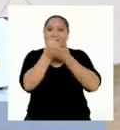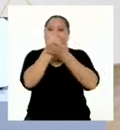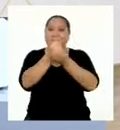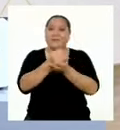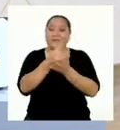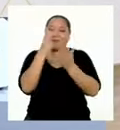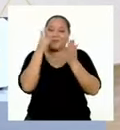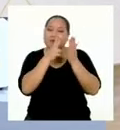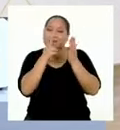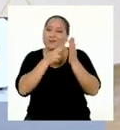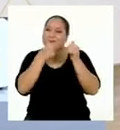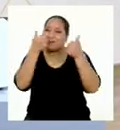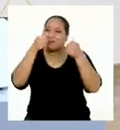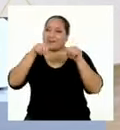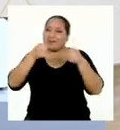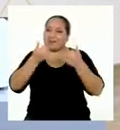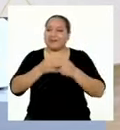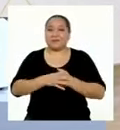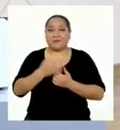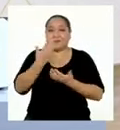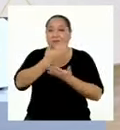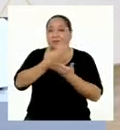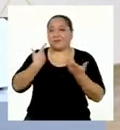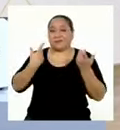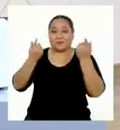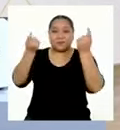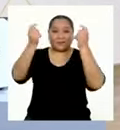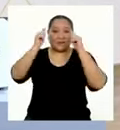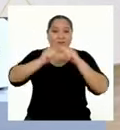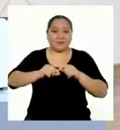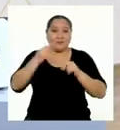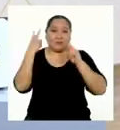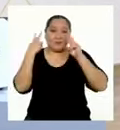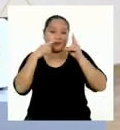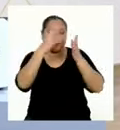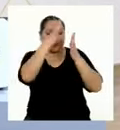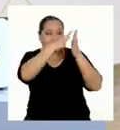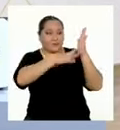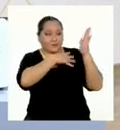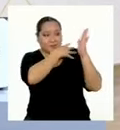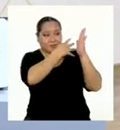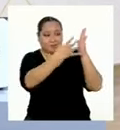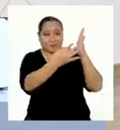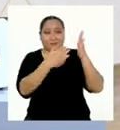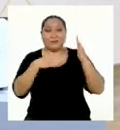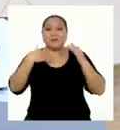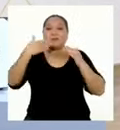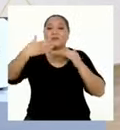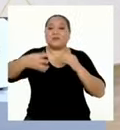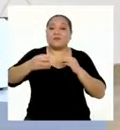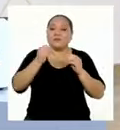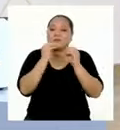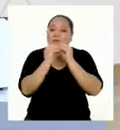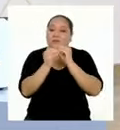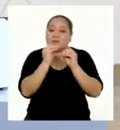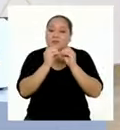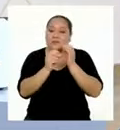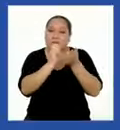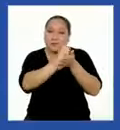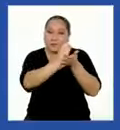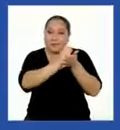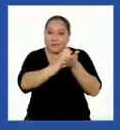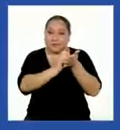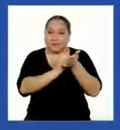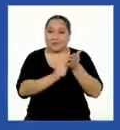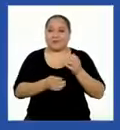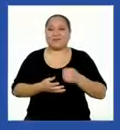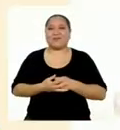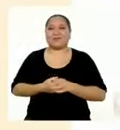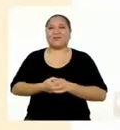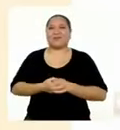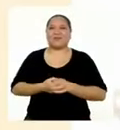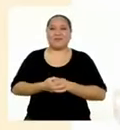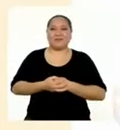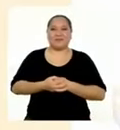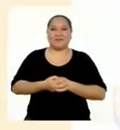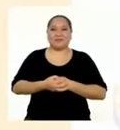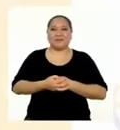revisión. Antes del corte quedamos en revisar este cuadro para luego proceder con la revisión de nuestro texto.